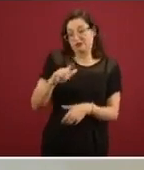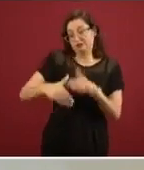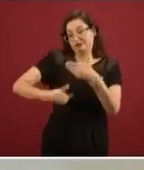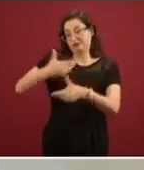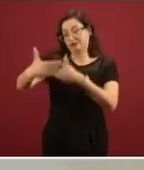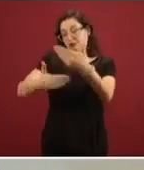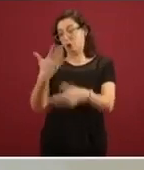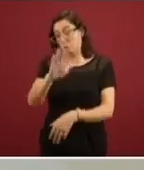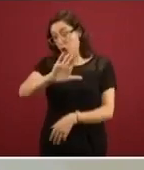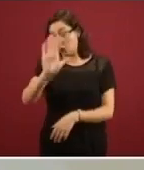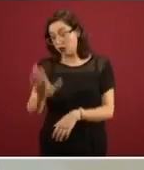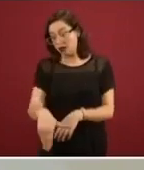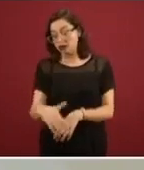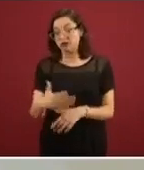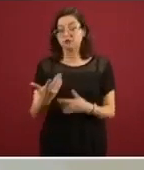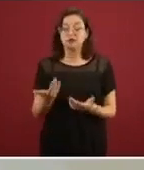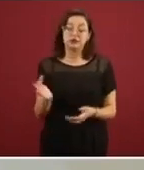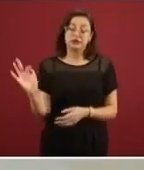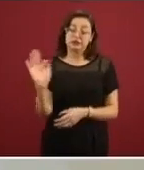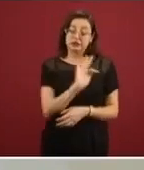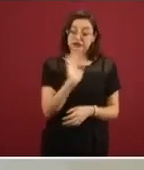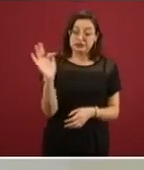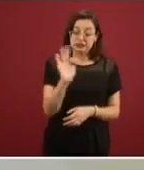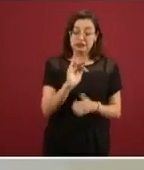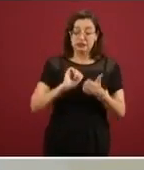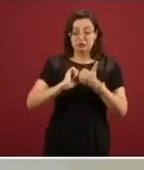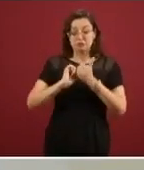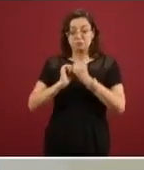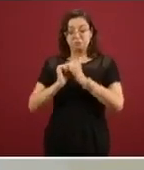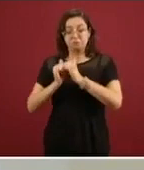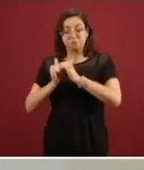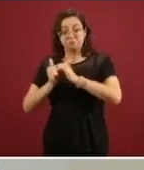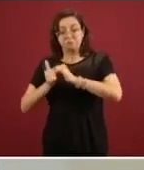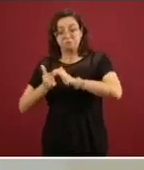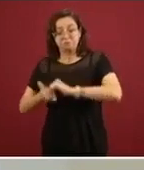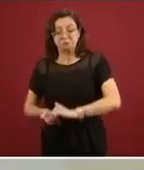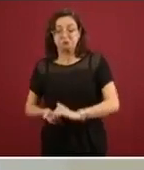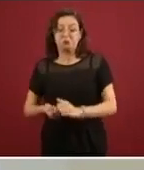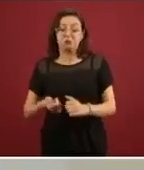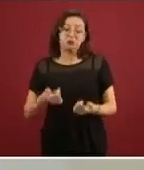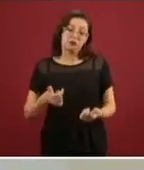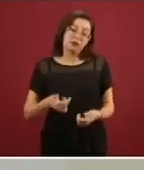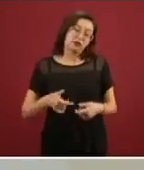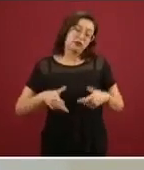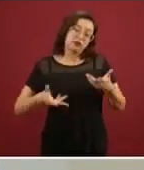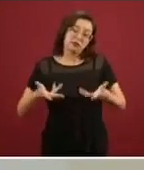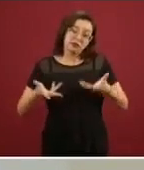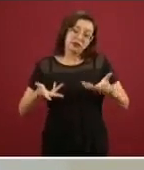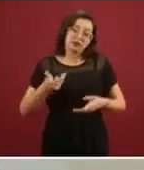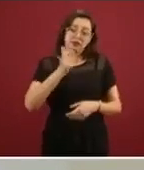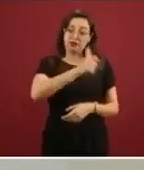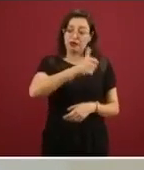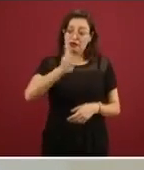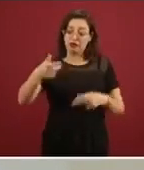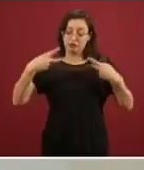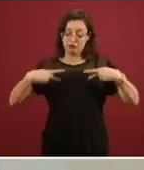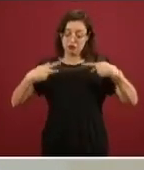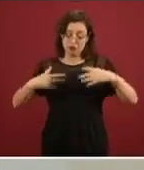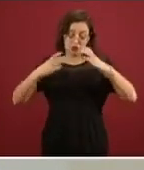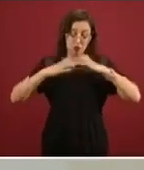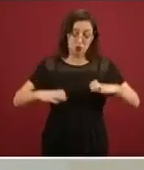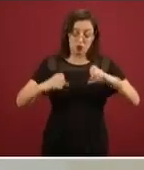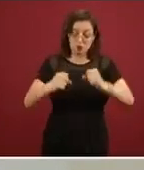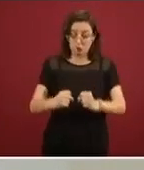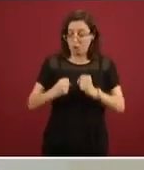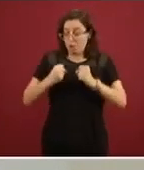resultado a lo mejor de una evolución que en su momento depende de cada persona, cómo reaccionó su sistema inmunológico, si respondió